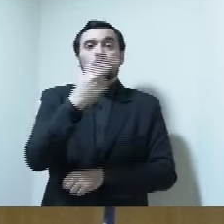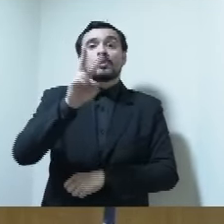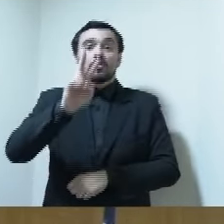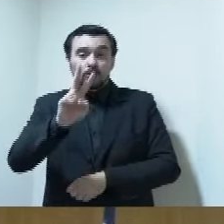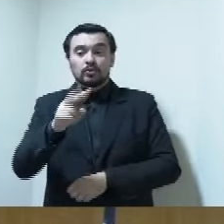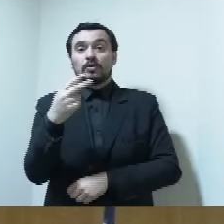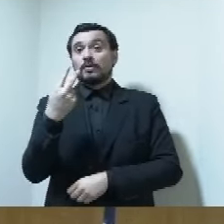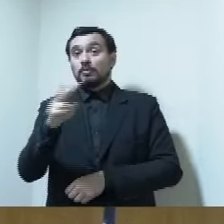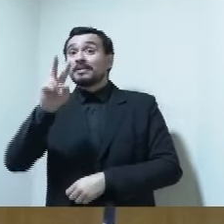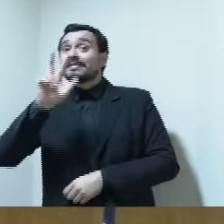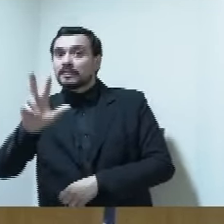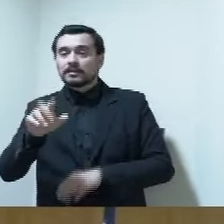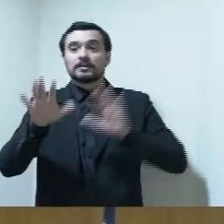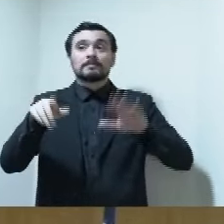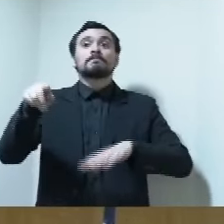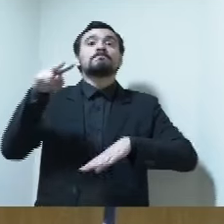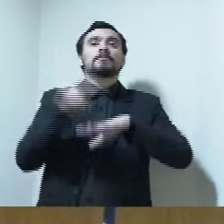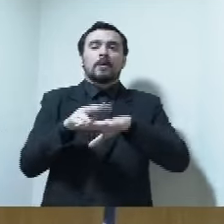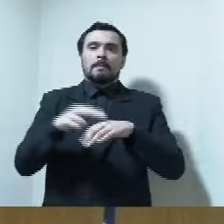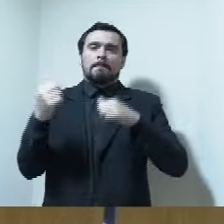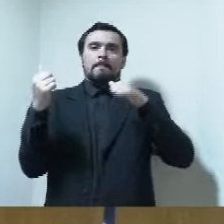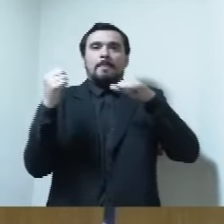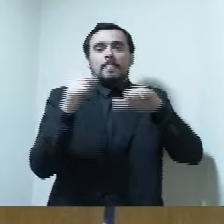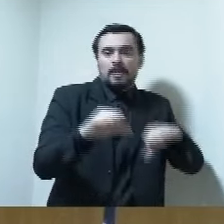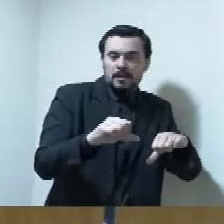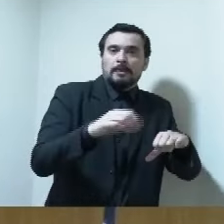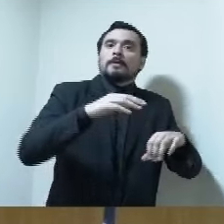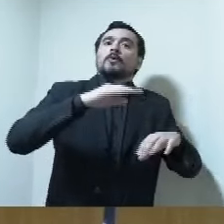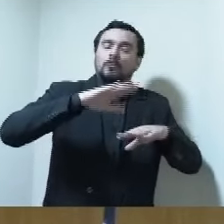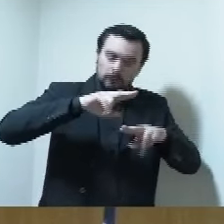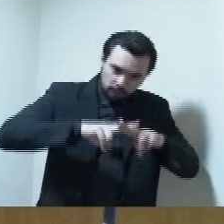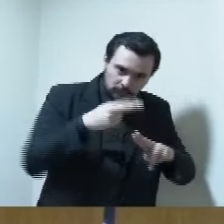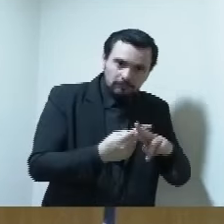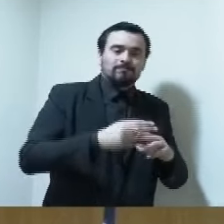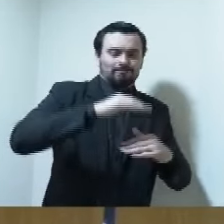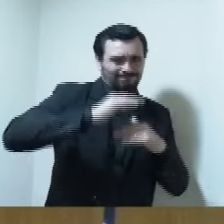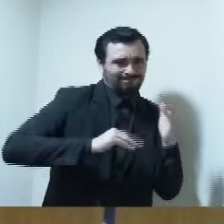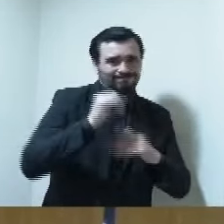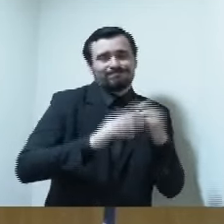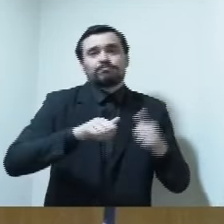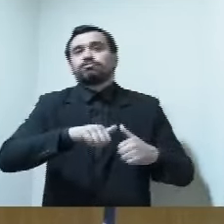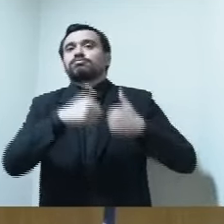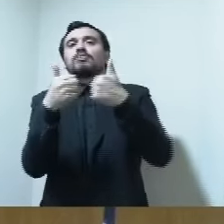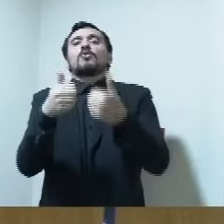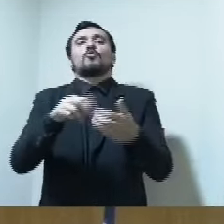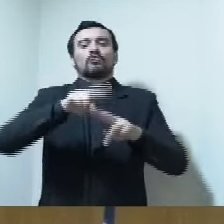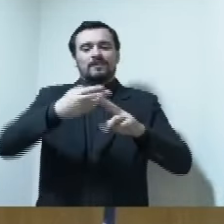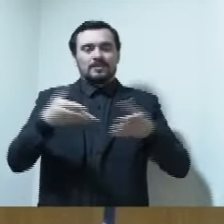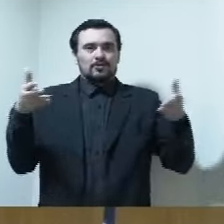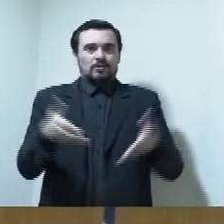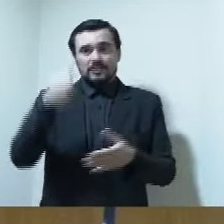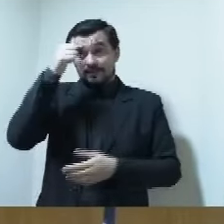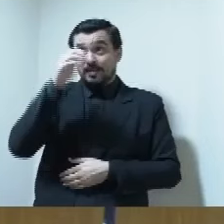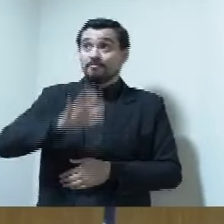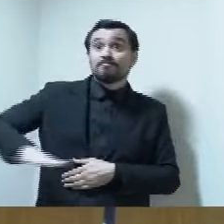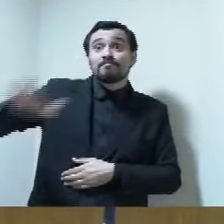2003, cuando el país cayó en default, pero afortunadamente se pusieron los cimientos para construir lo que es hoy un modelo en la región y en